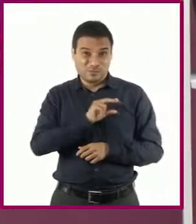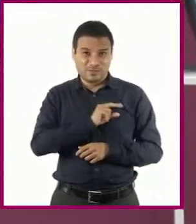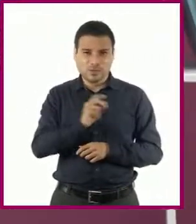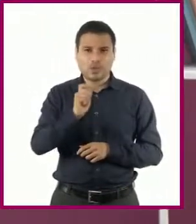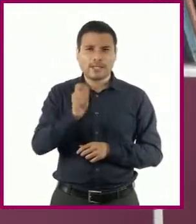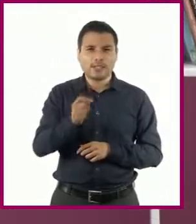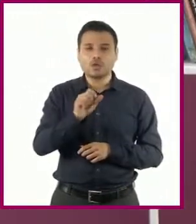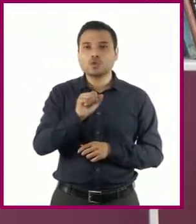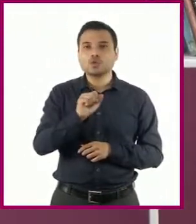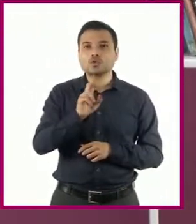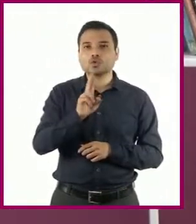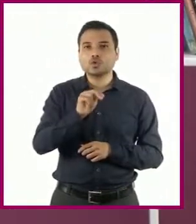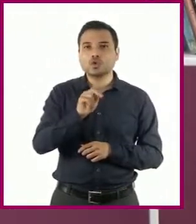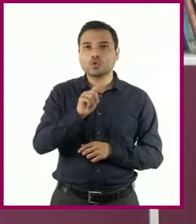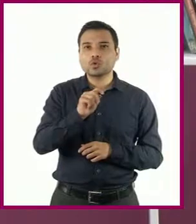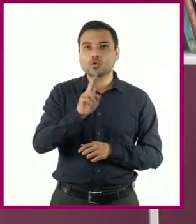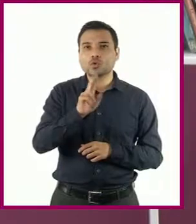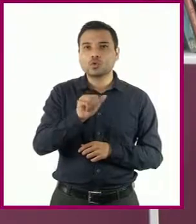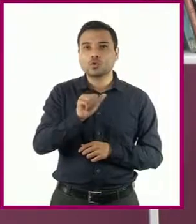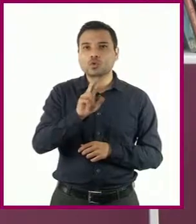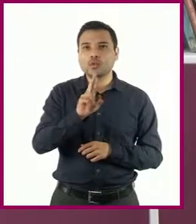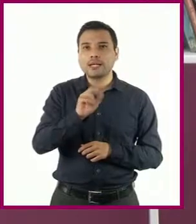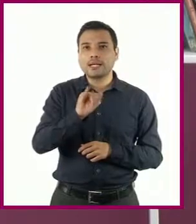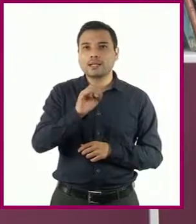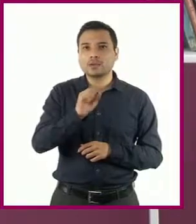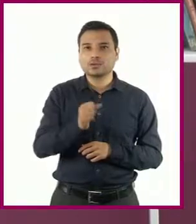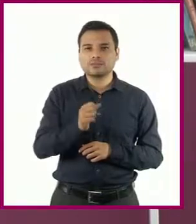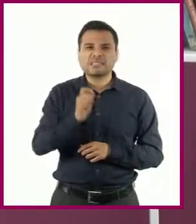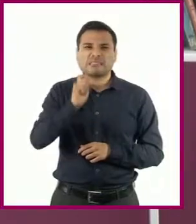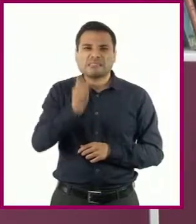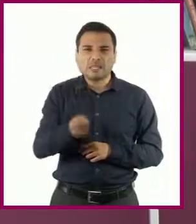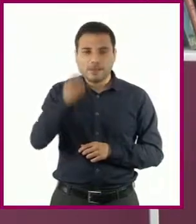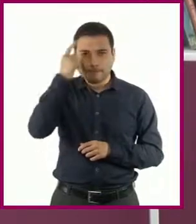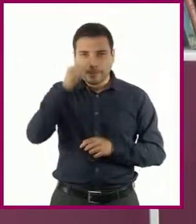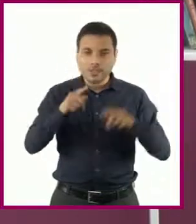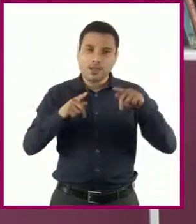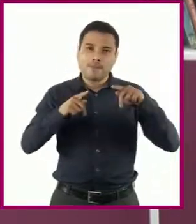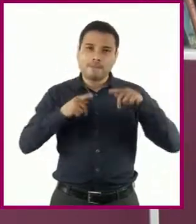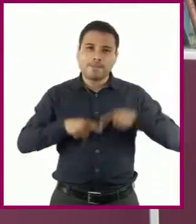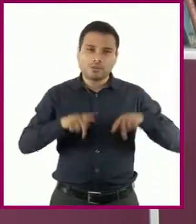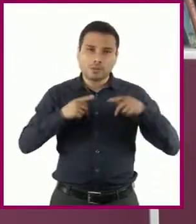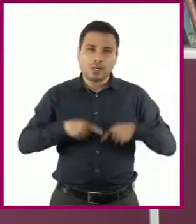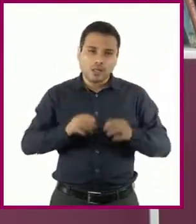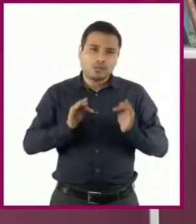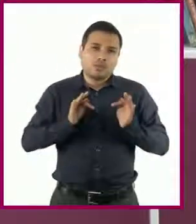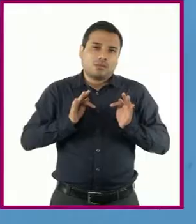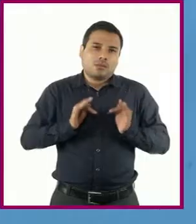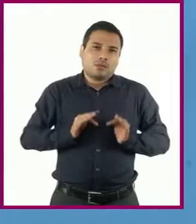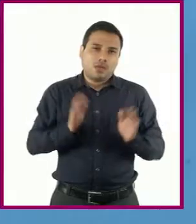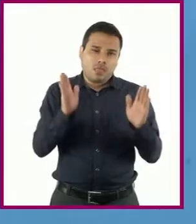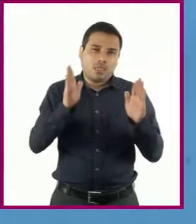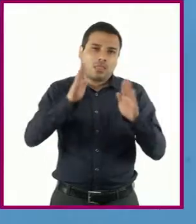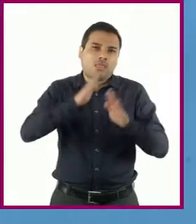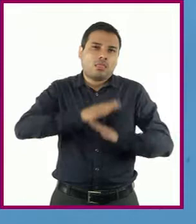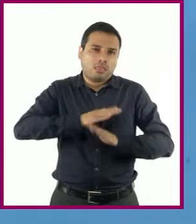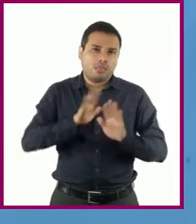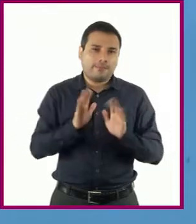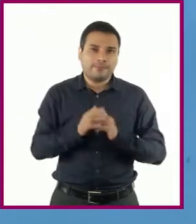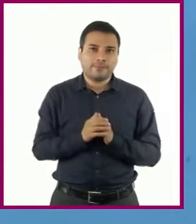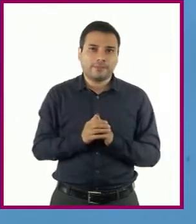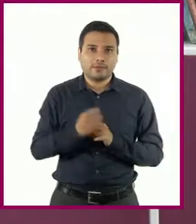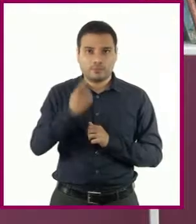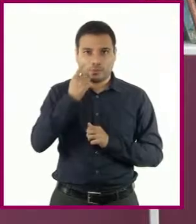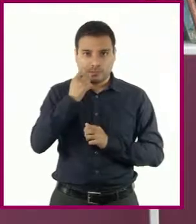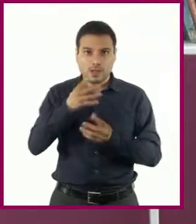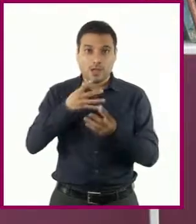decir, tienen la finalidad de brindarnos ciertas comodidades, pero podríamos prescindir de ellos. Por el contrario, los